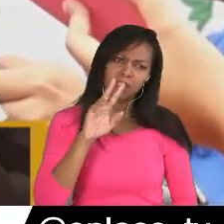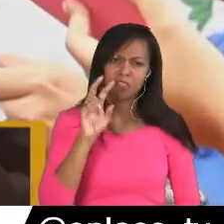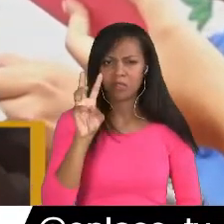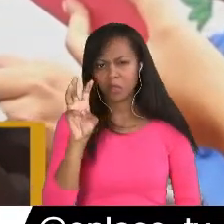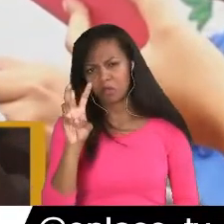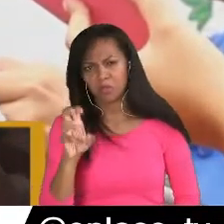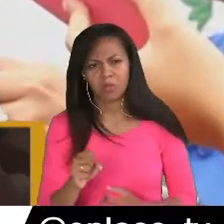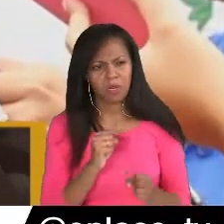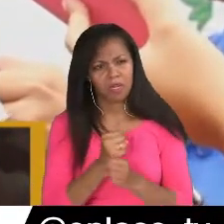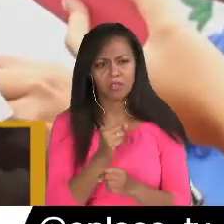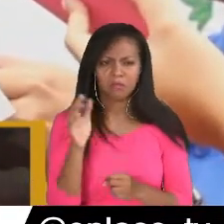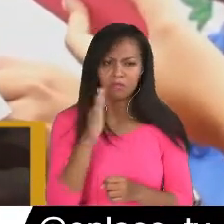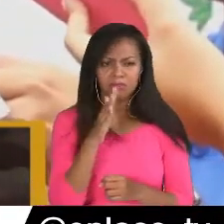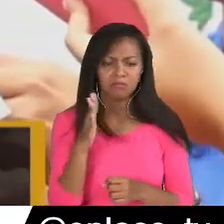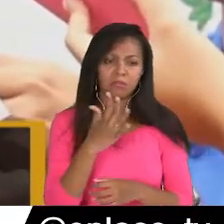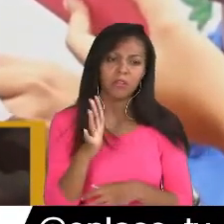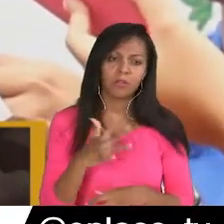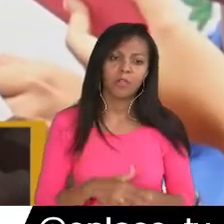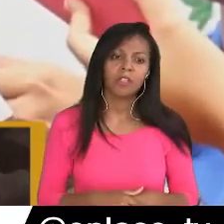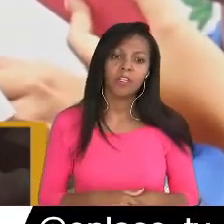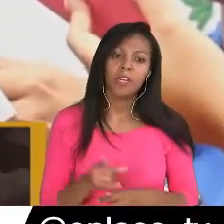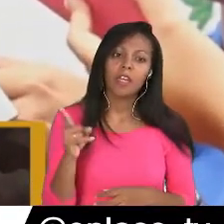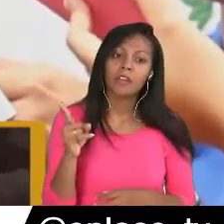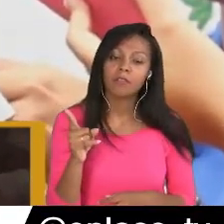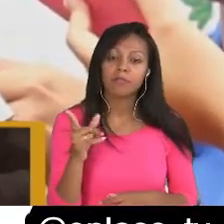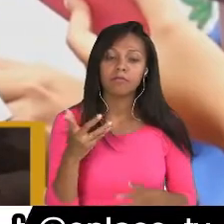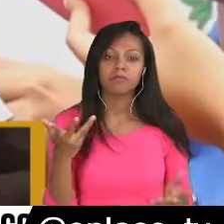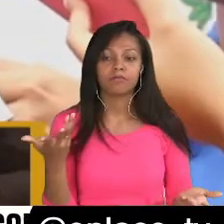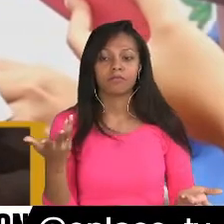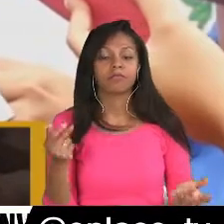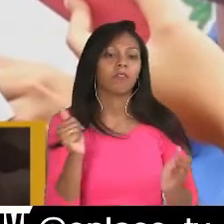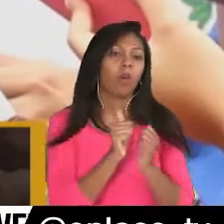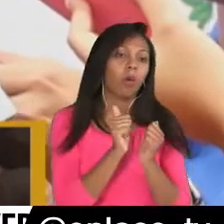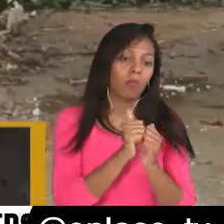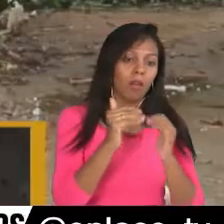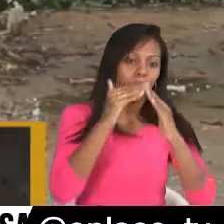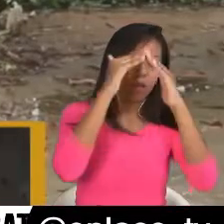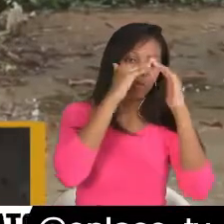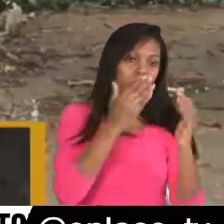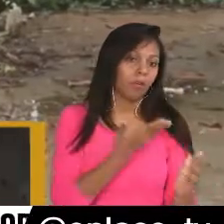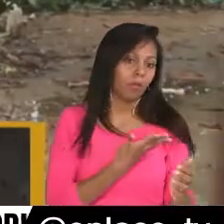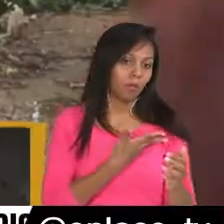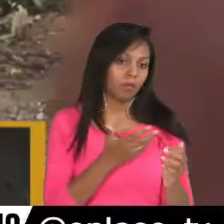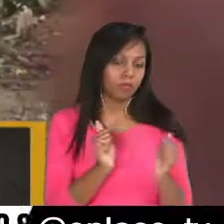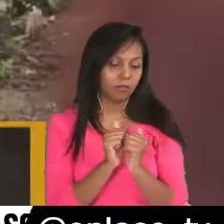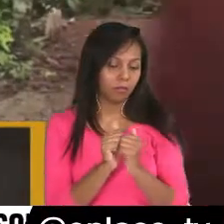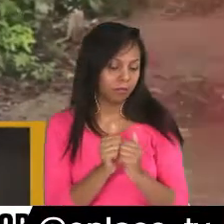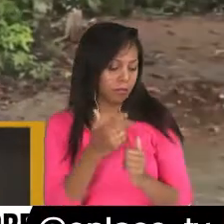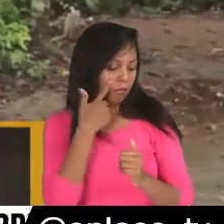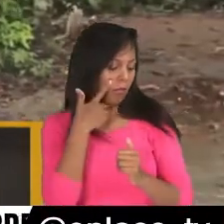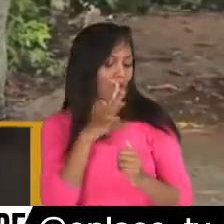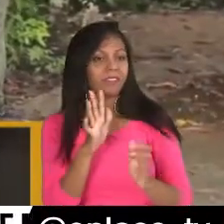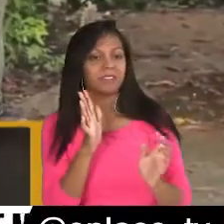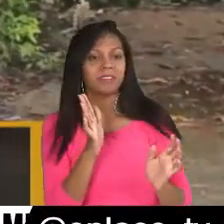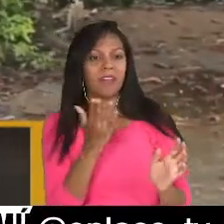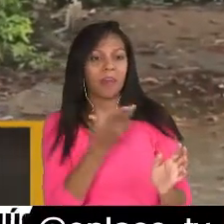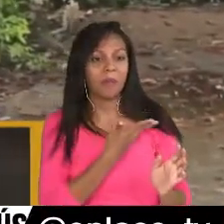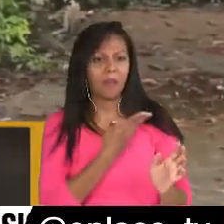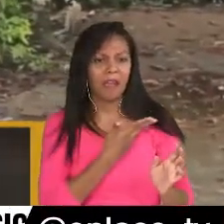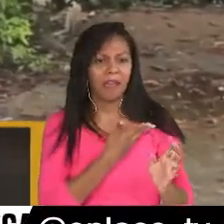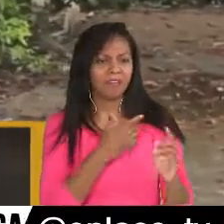edad. Este joven se encontraba en su residencia con su señora madre. Al parecer tuvo una discusión con la mamá en horas de la